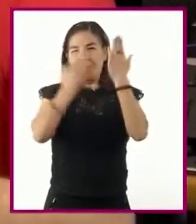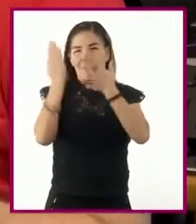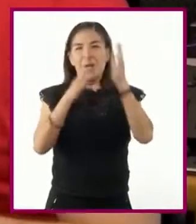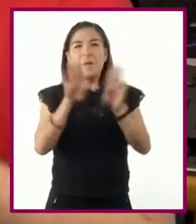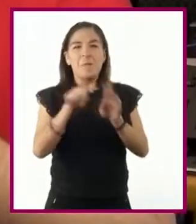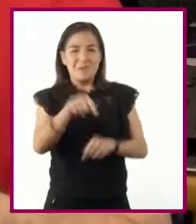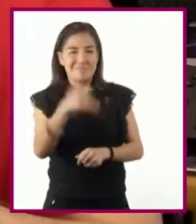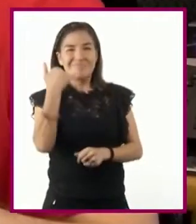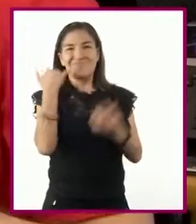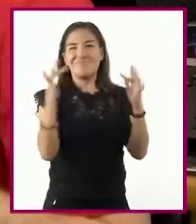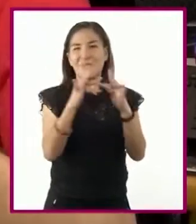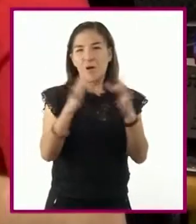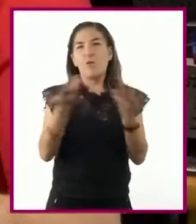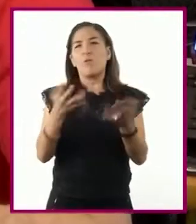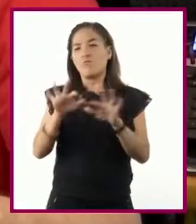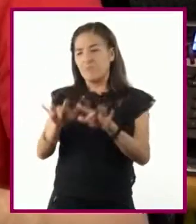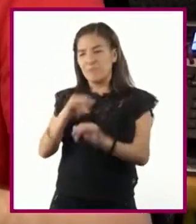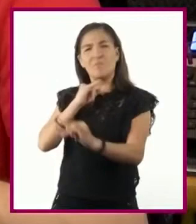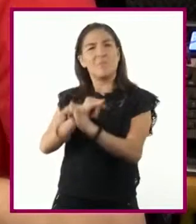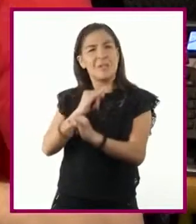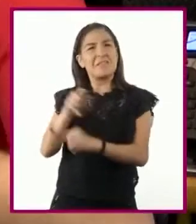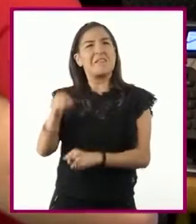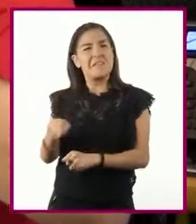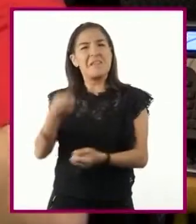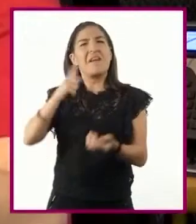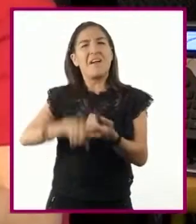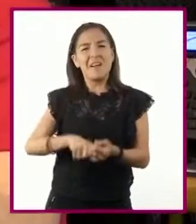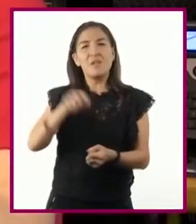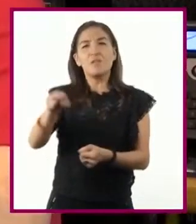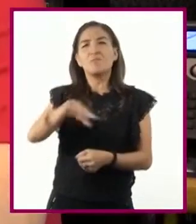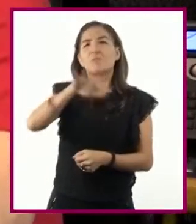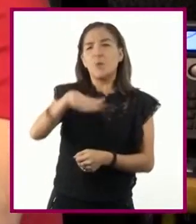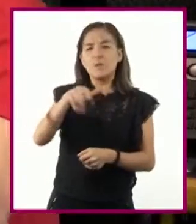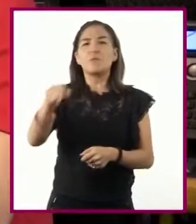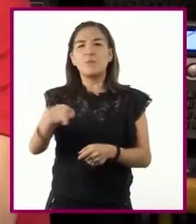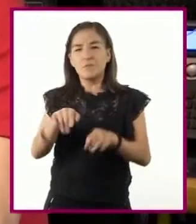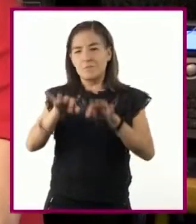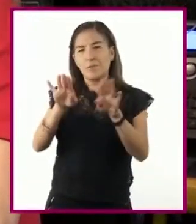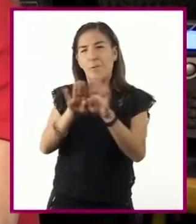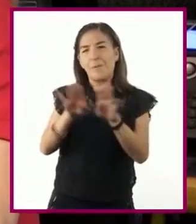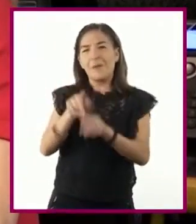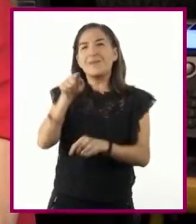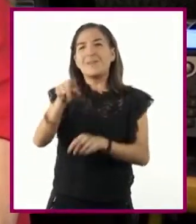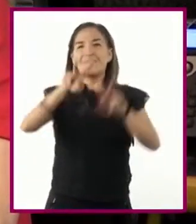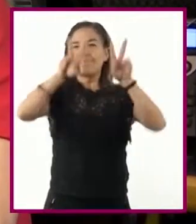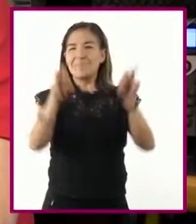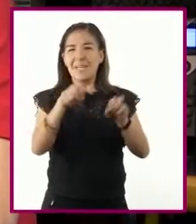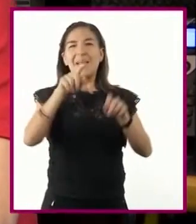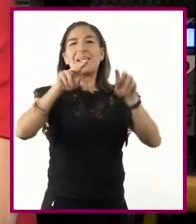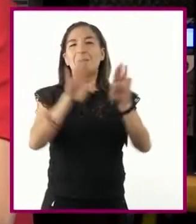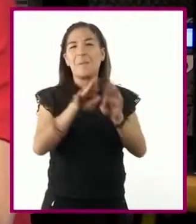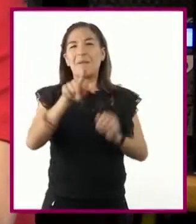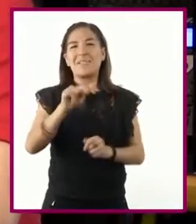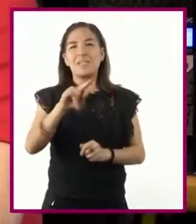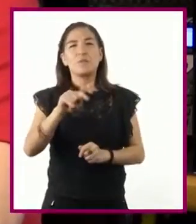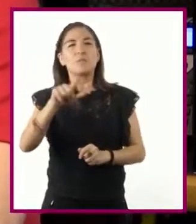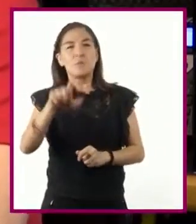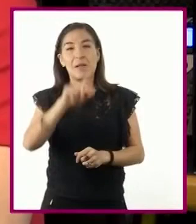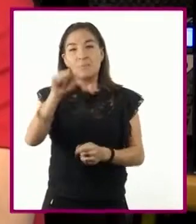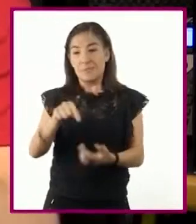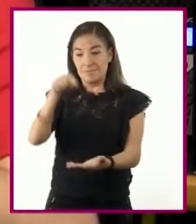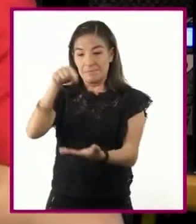computadora. Entran a internet, en un buscador anotan el título del tema, dan clic y